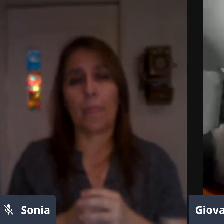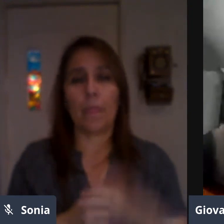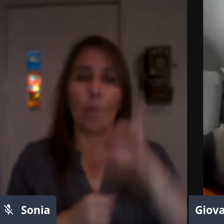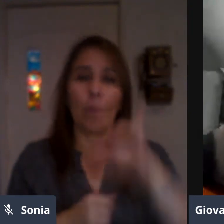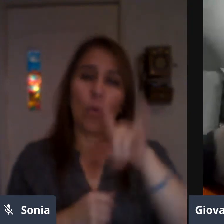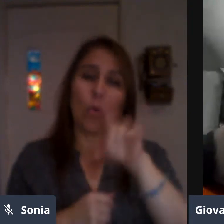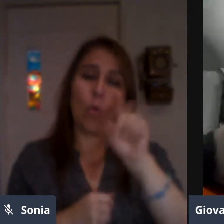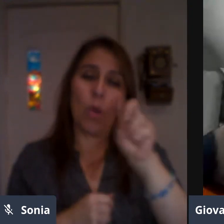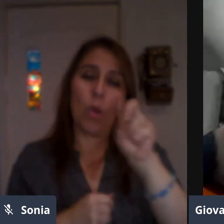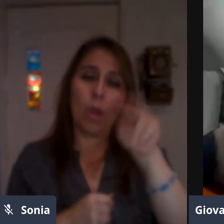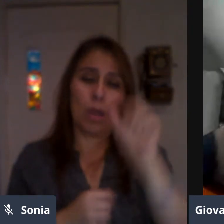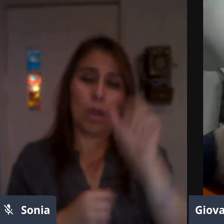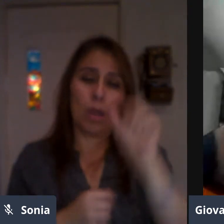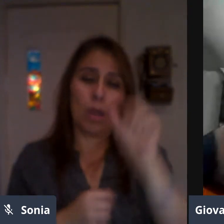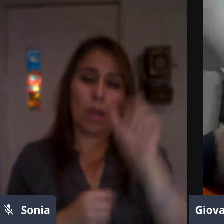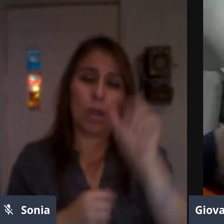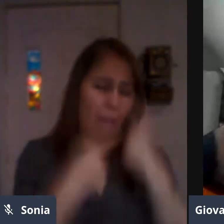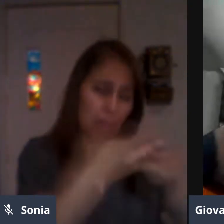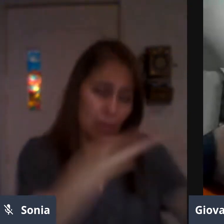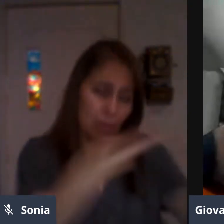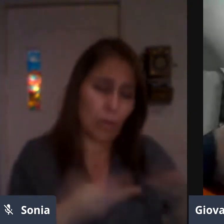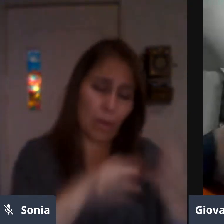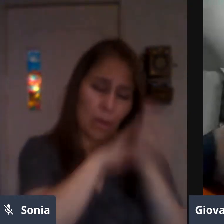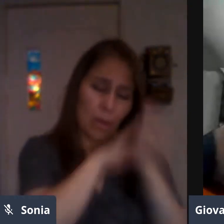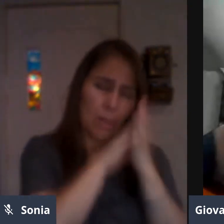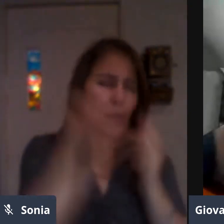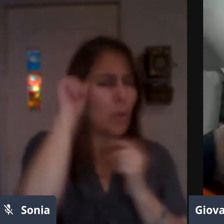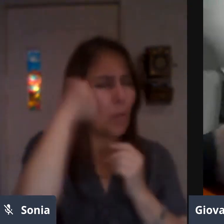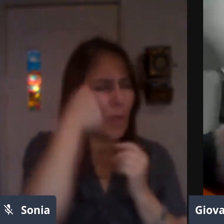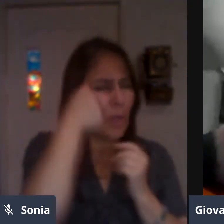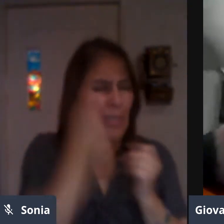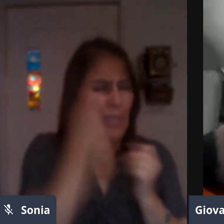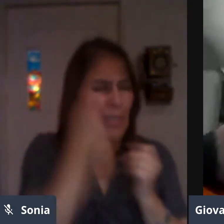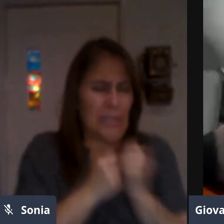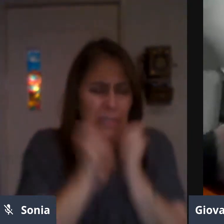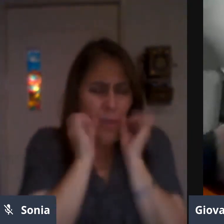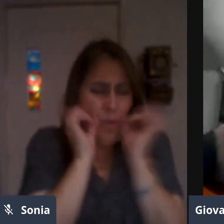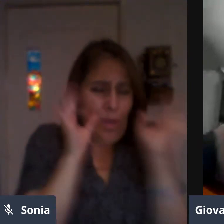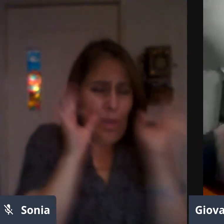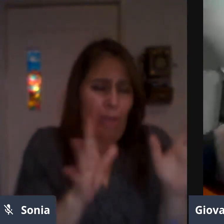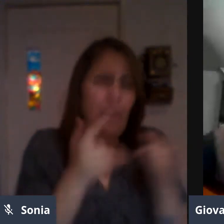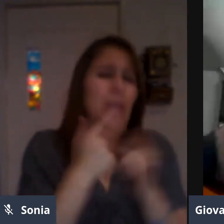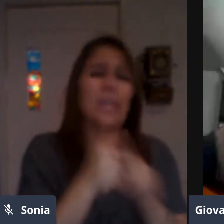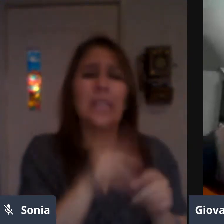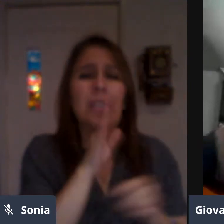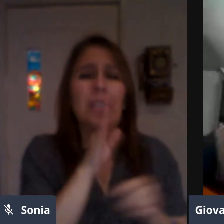y allora en su cuarto recordando con horror que pues yo querido